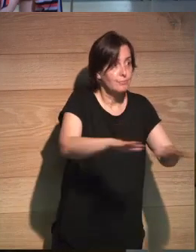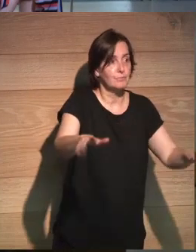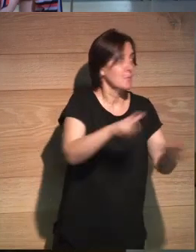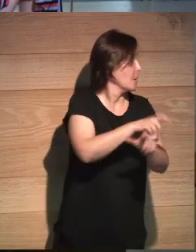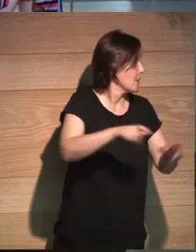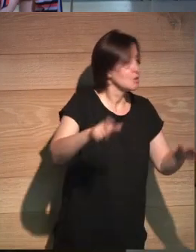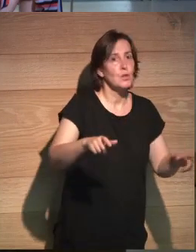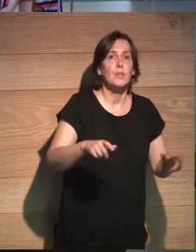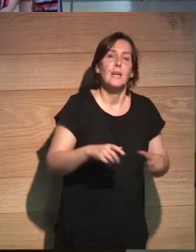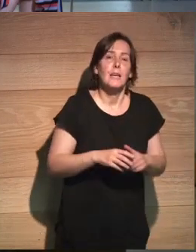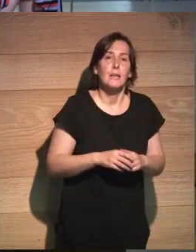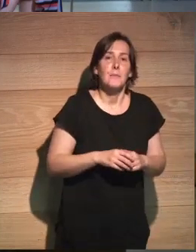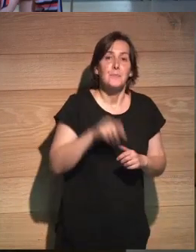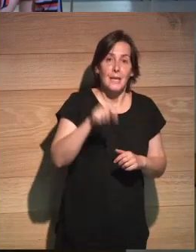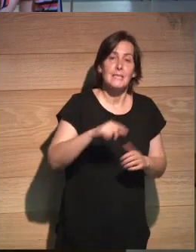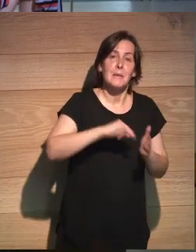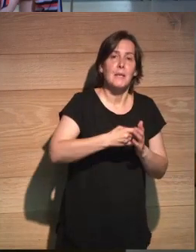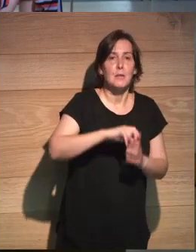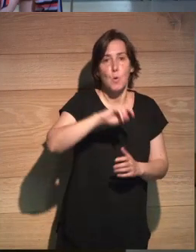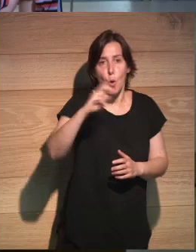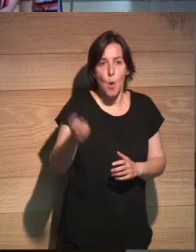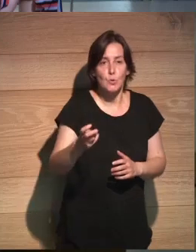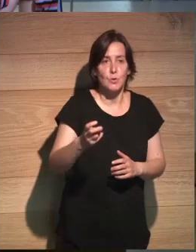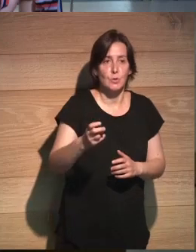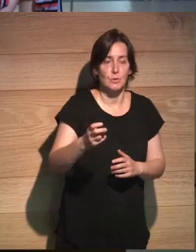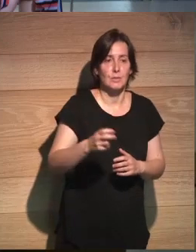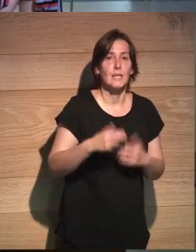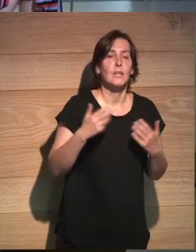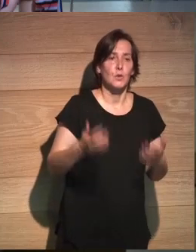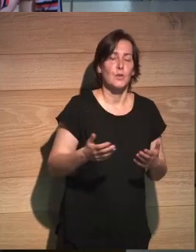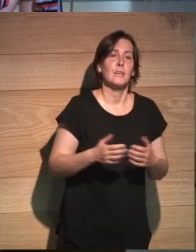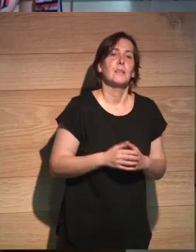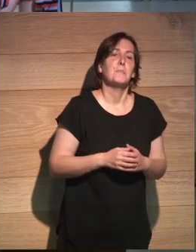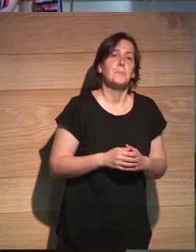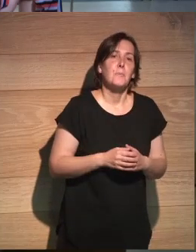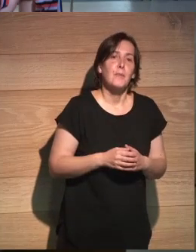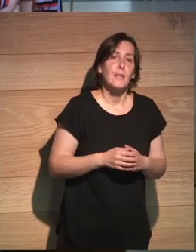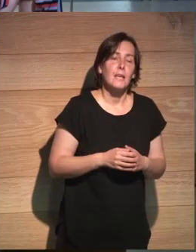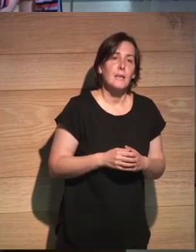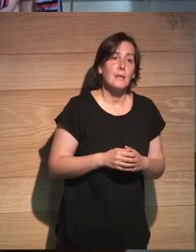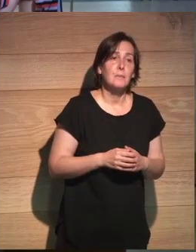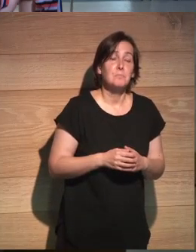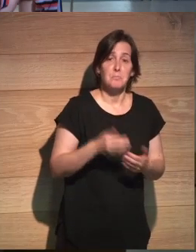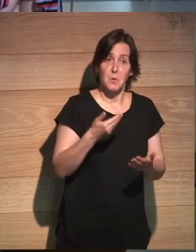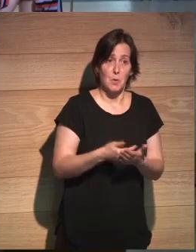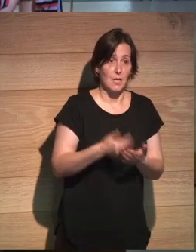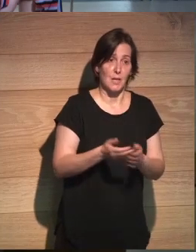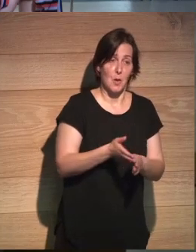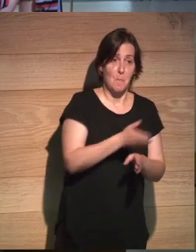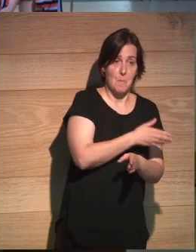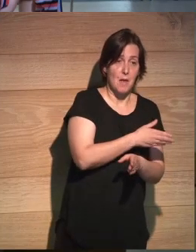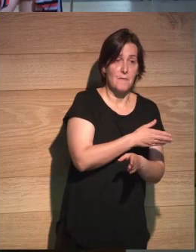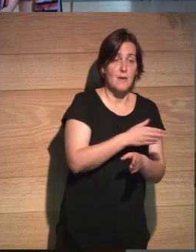no hubieras podido llegar. Este es otro mecanismo que permite eso. Por lo tanto, a pesar de esa constatación previa de